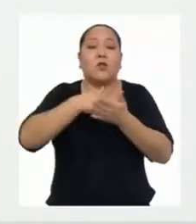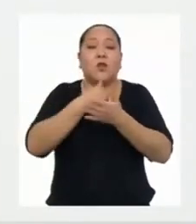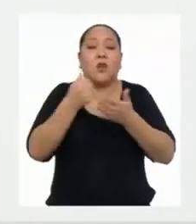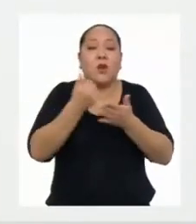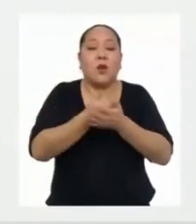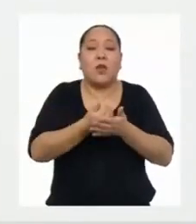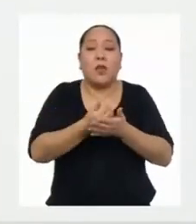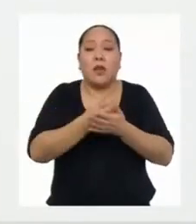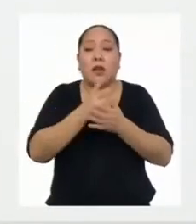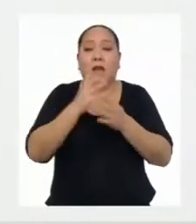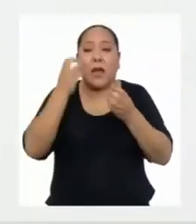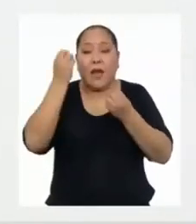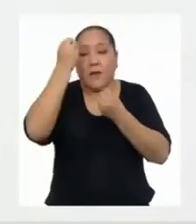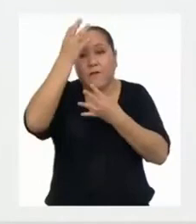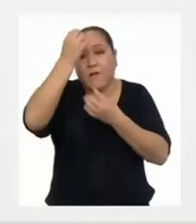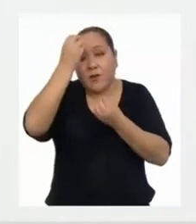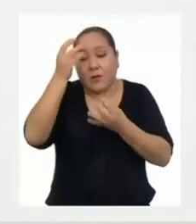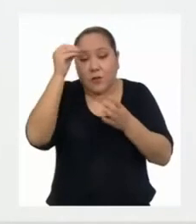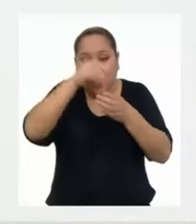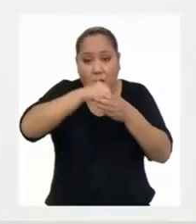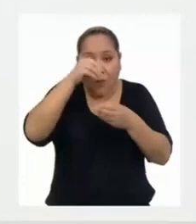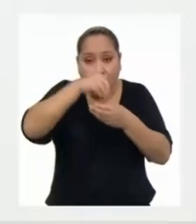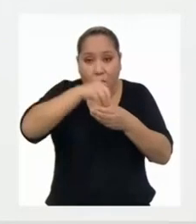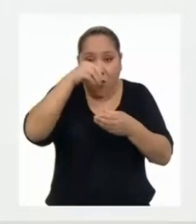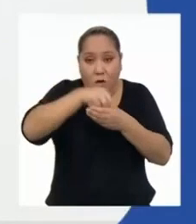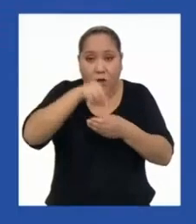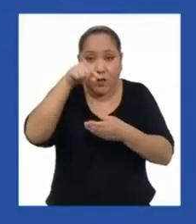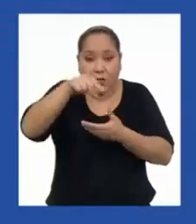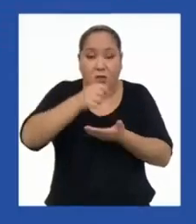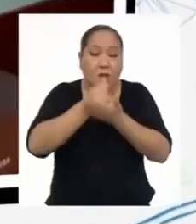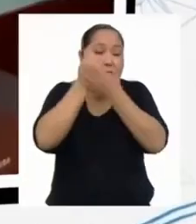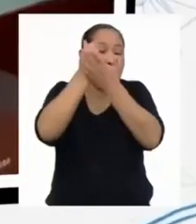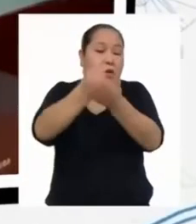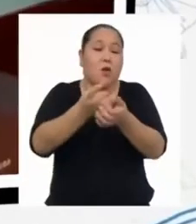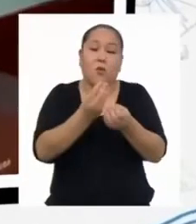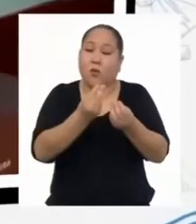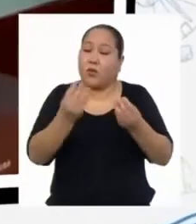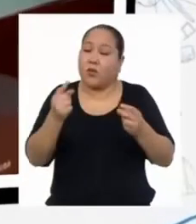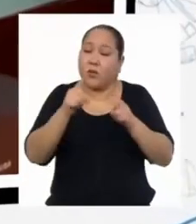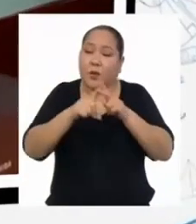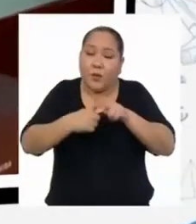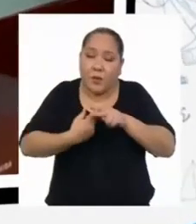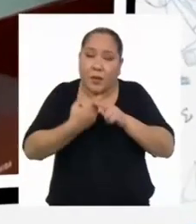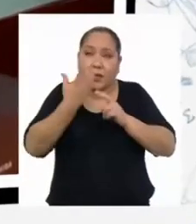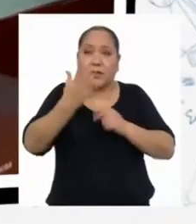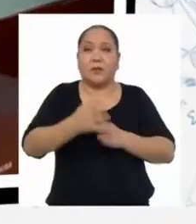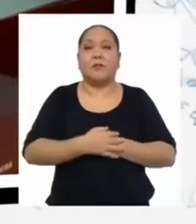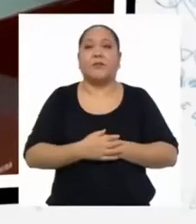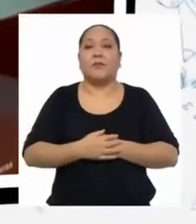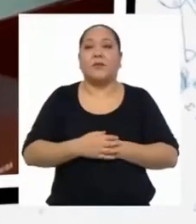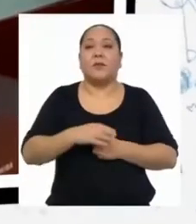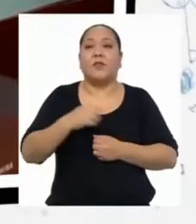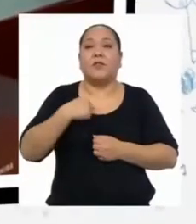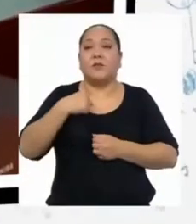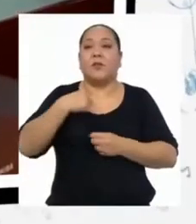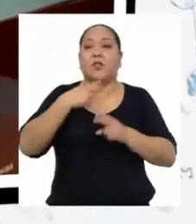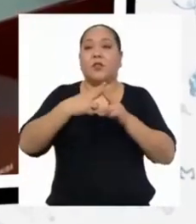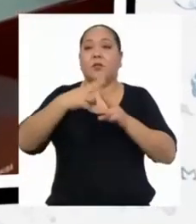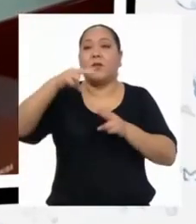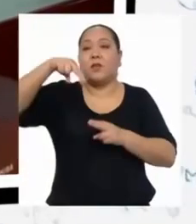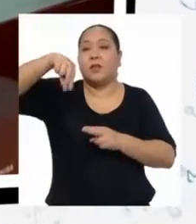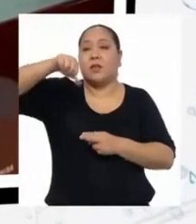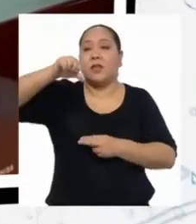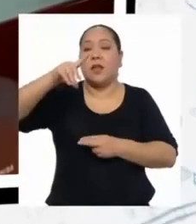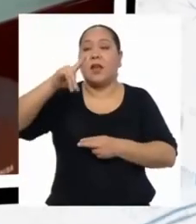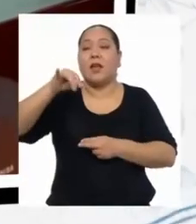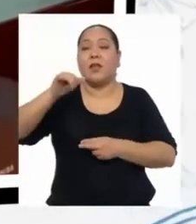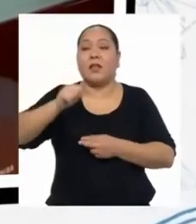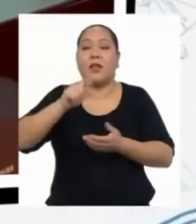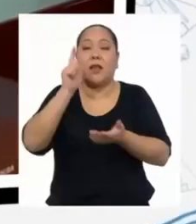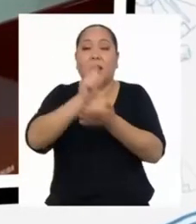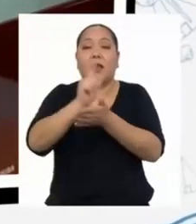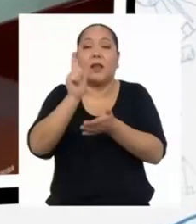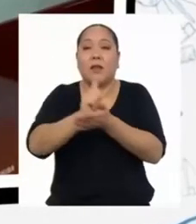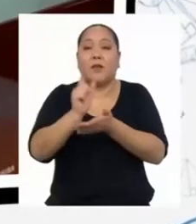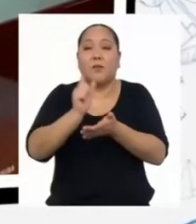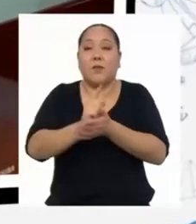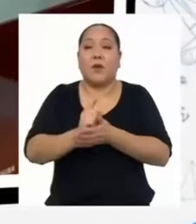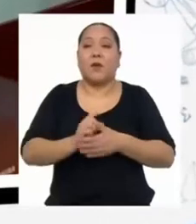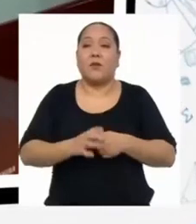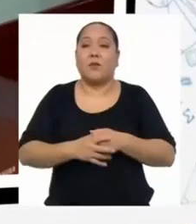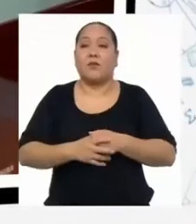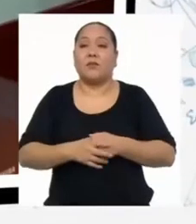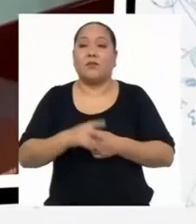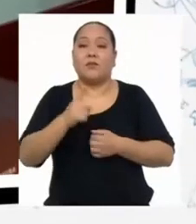incluyas será muy útil para comenzar. Soy Nadia y vengo de la región de Lima. ¿Puedo agregarle más partes a